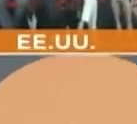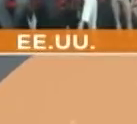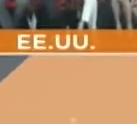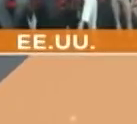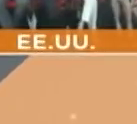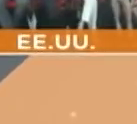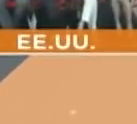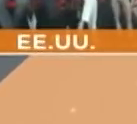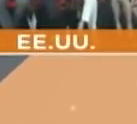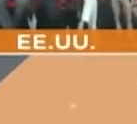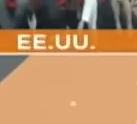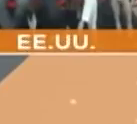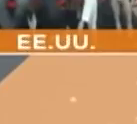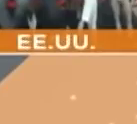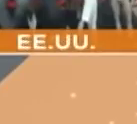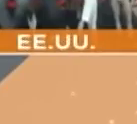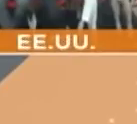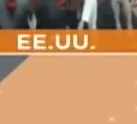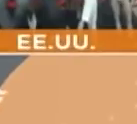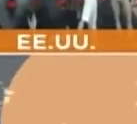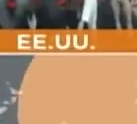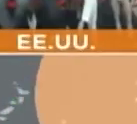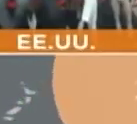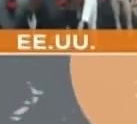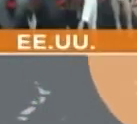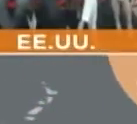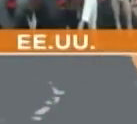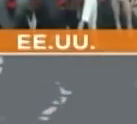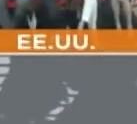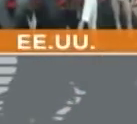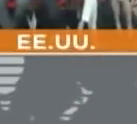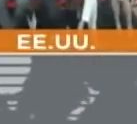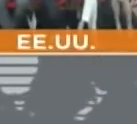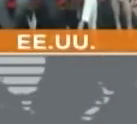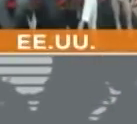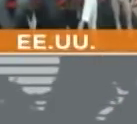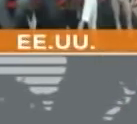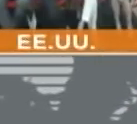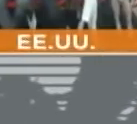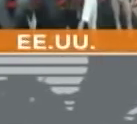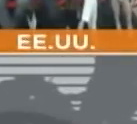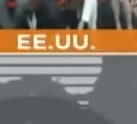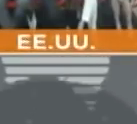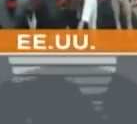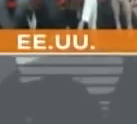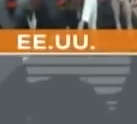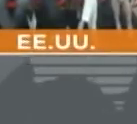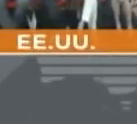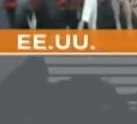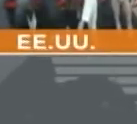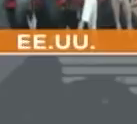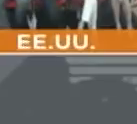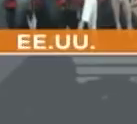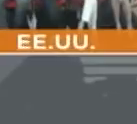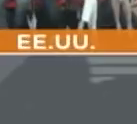Moscú, ¿verdad? ¿Tú conoces eso allá? ¿Por qué se llama segundo Trotsky Perelok? ¿No sabes?